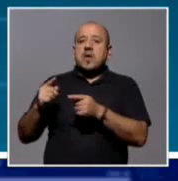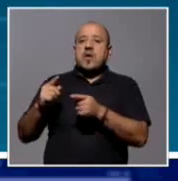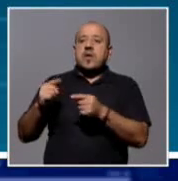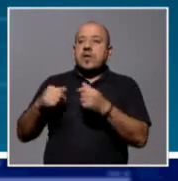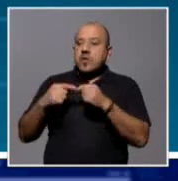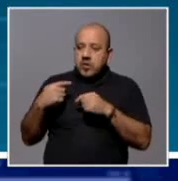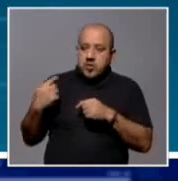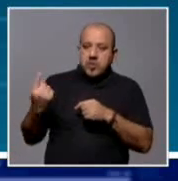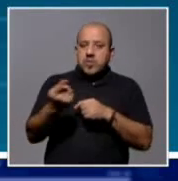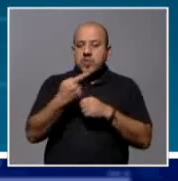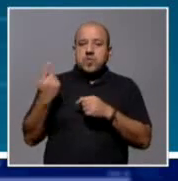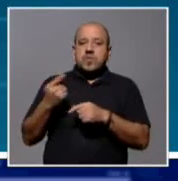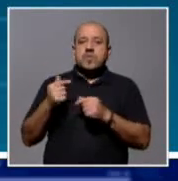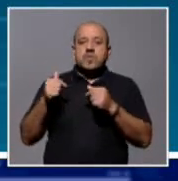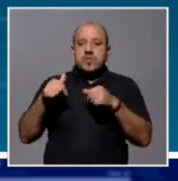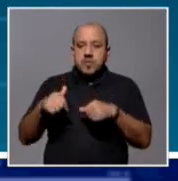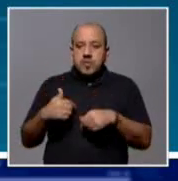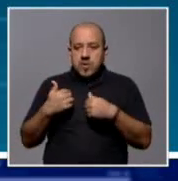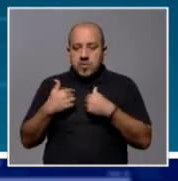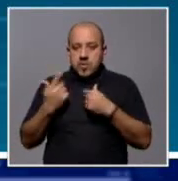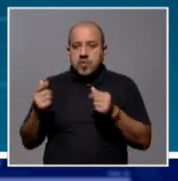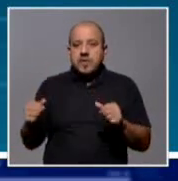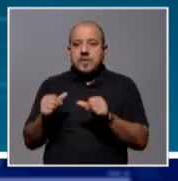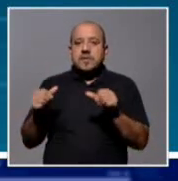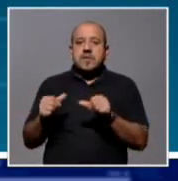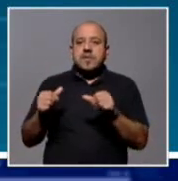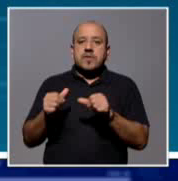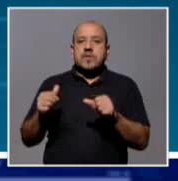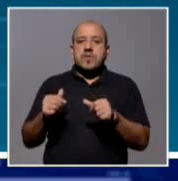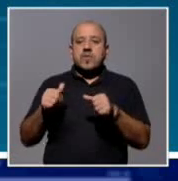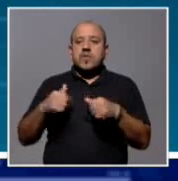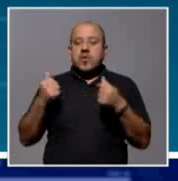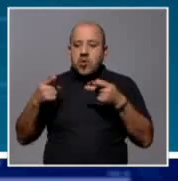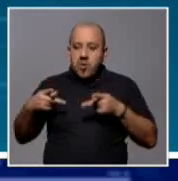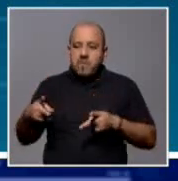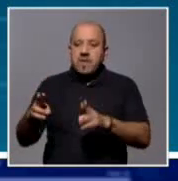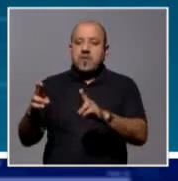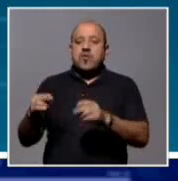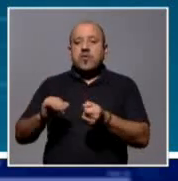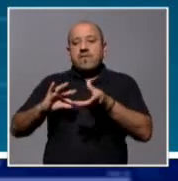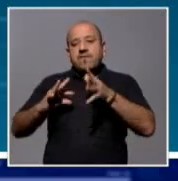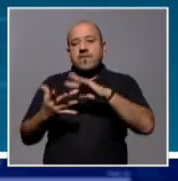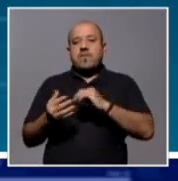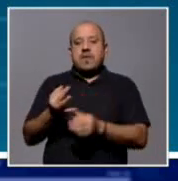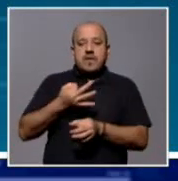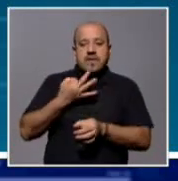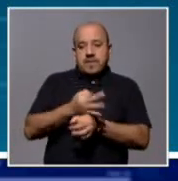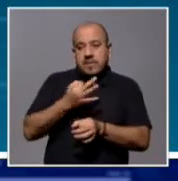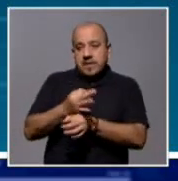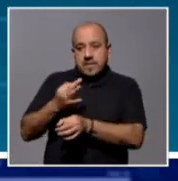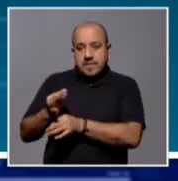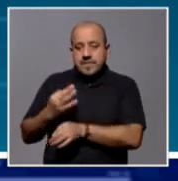asegurarnos entre todos que estamos siguiendo nuestra metodología de entrenamiento y de